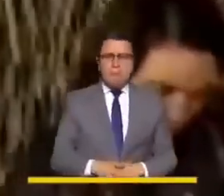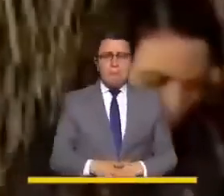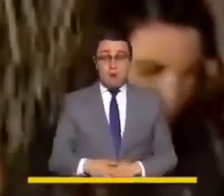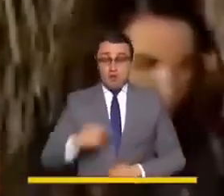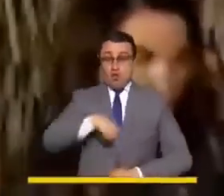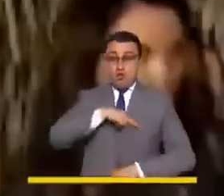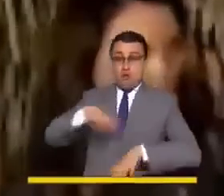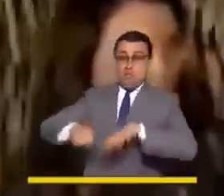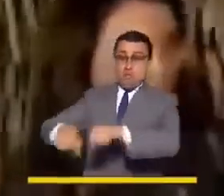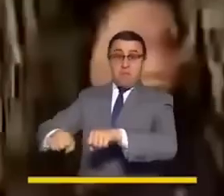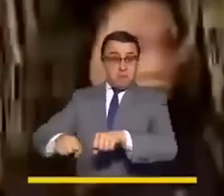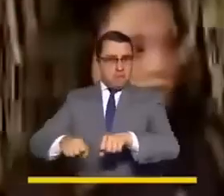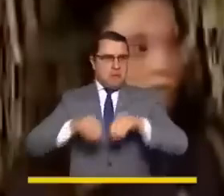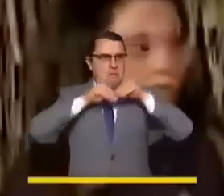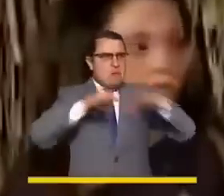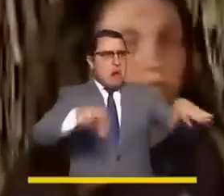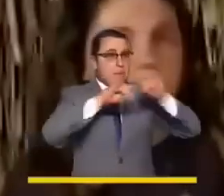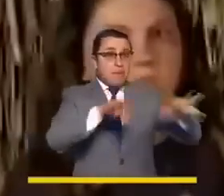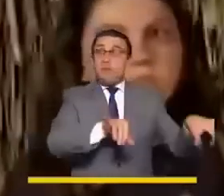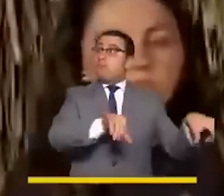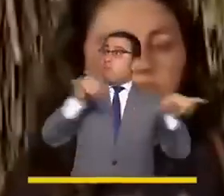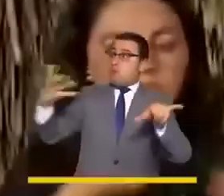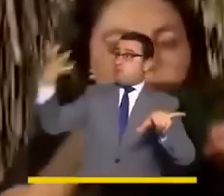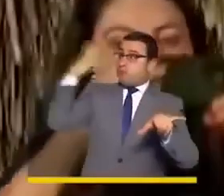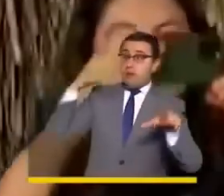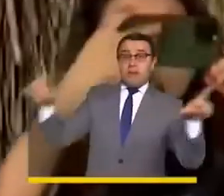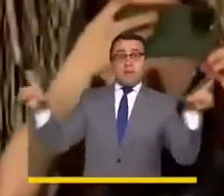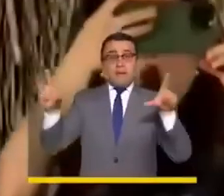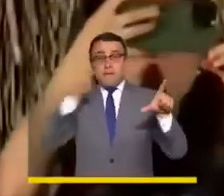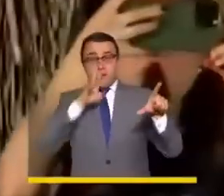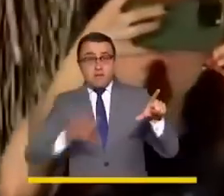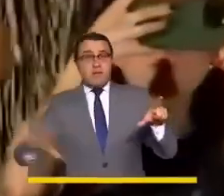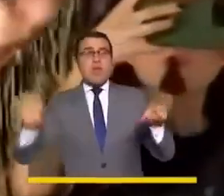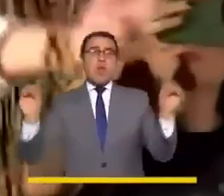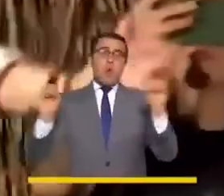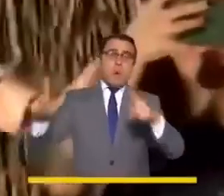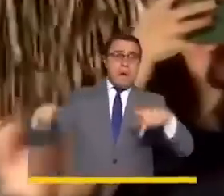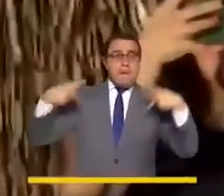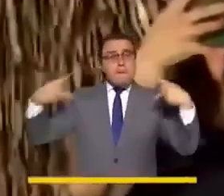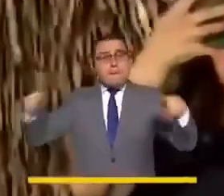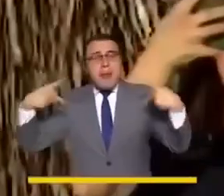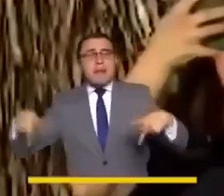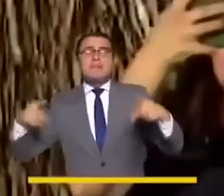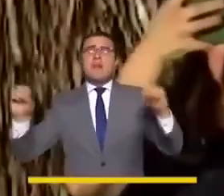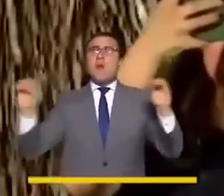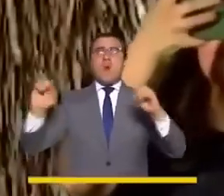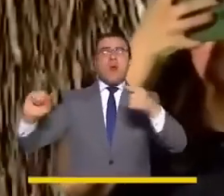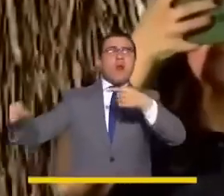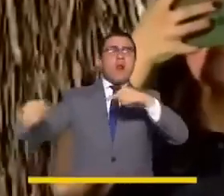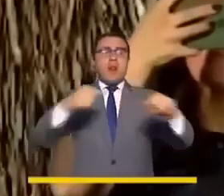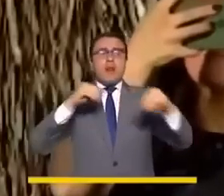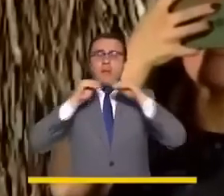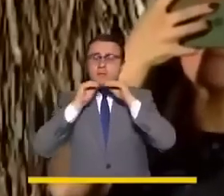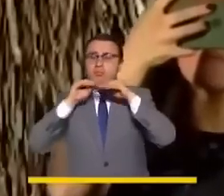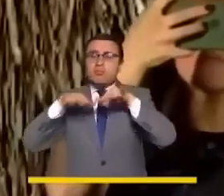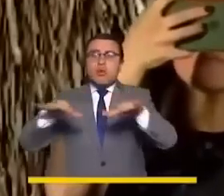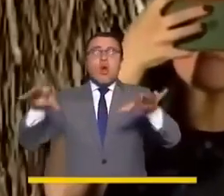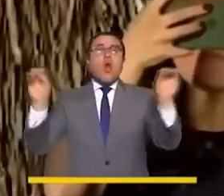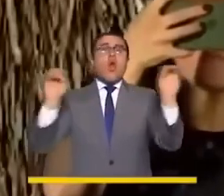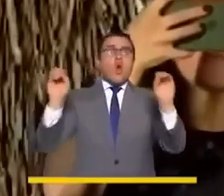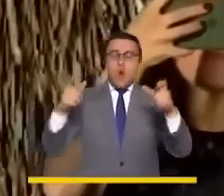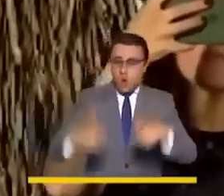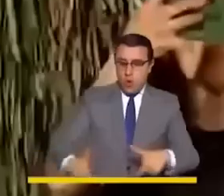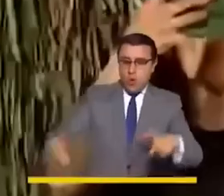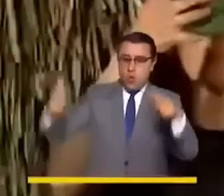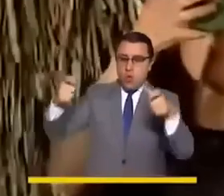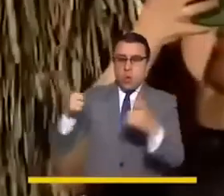alguien en algún lugar de la televisión nacional o de la prensa o de la discusión pública o del